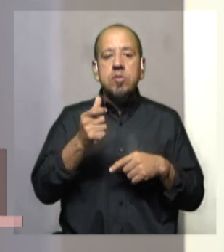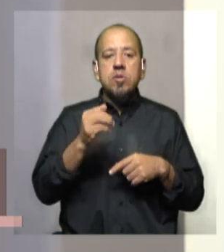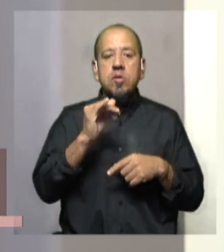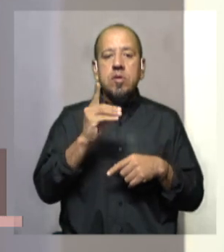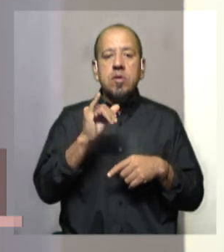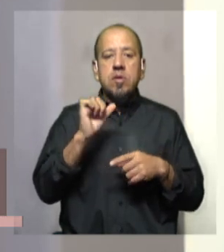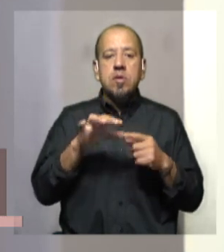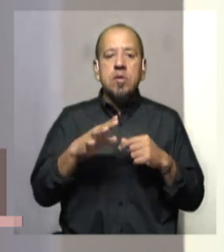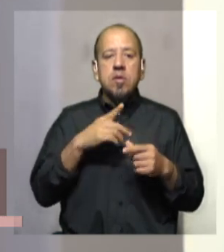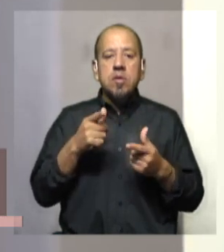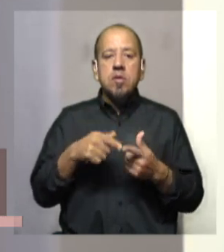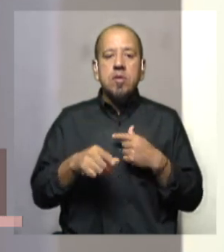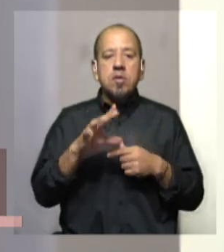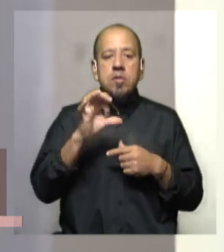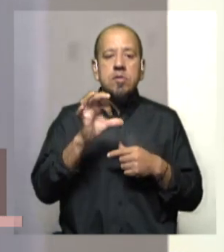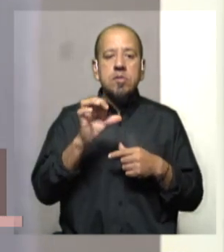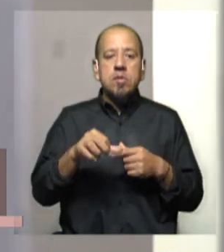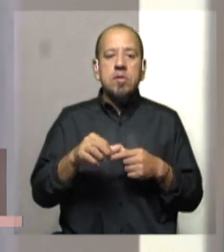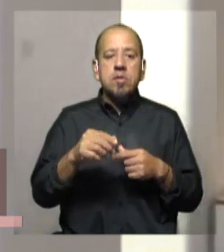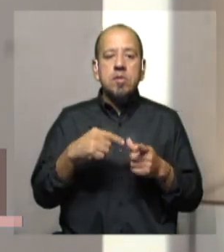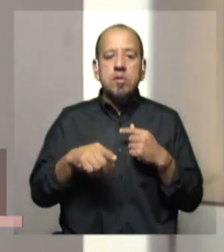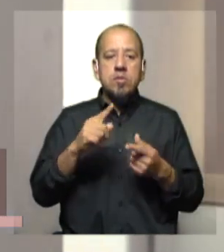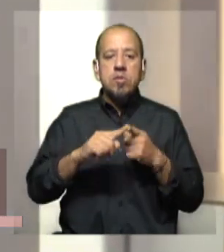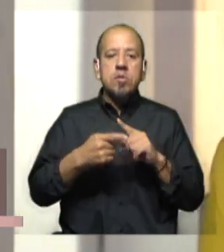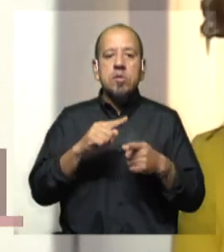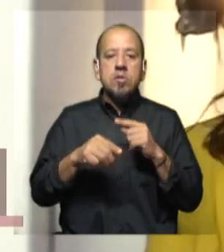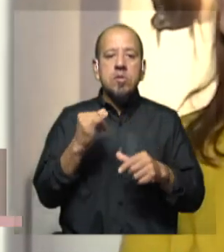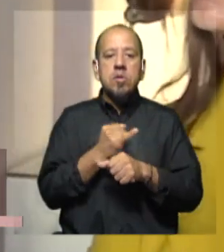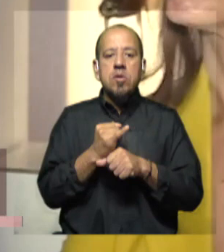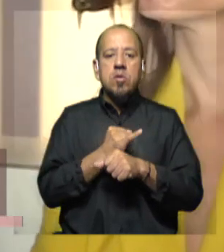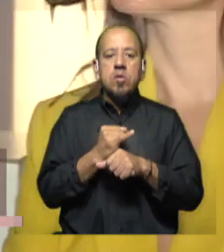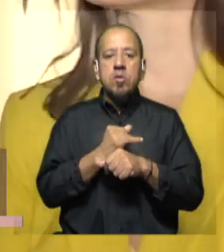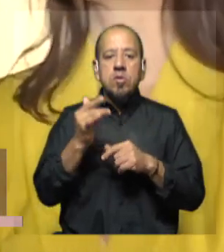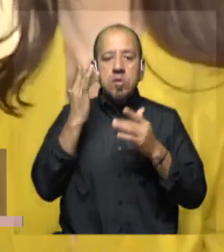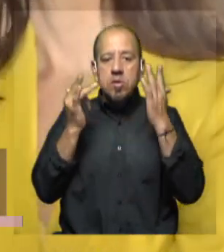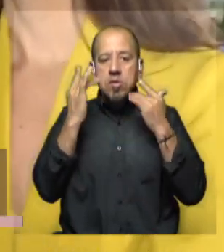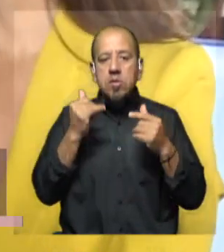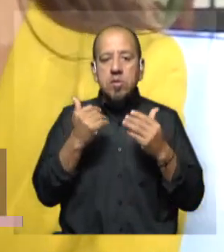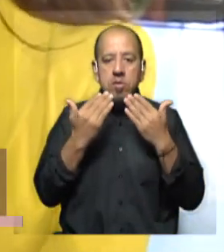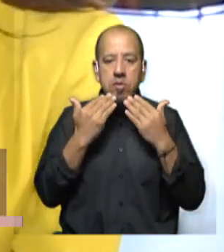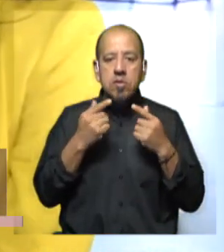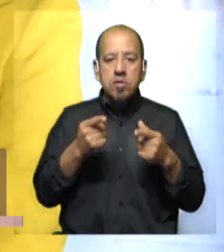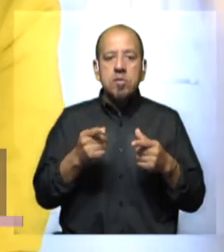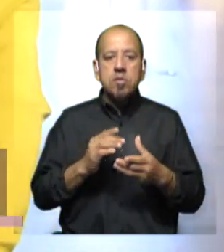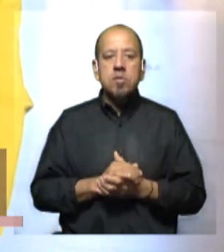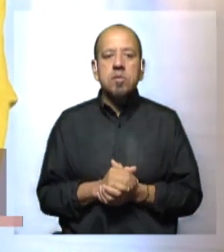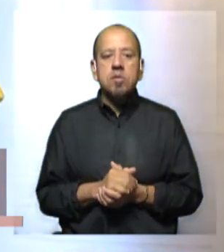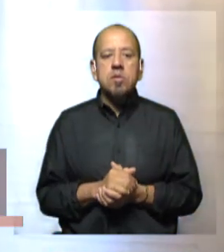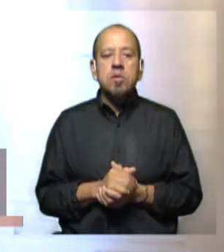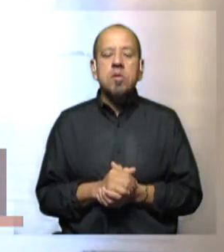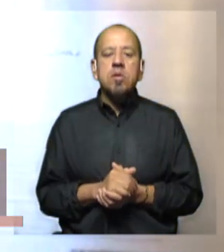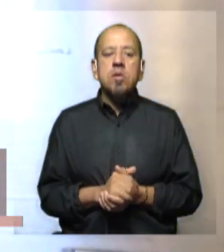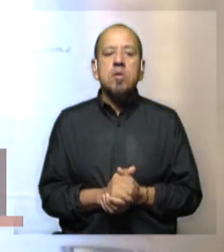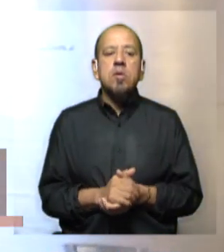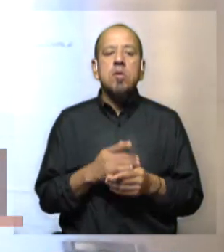esta temática estamos con Silvana Bergson, coordinadora del Instituto Nacional de Artes Visuales, a quien agradecemos por estos minutos en Ciudad Viva.